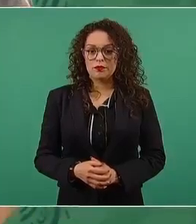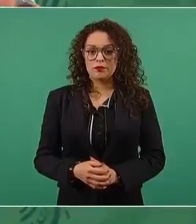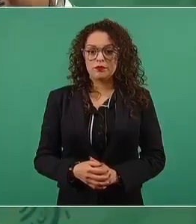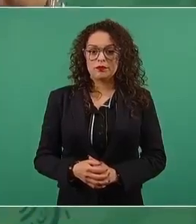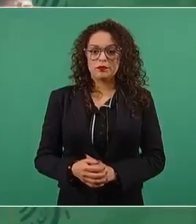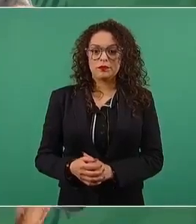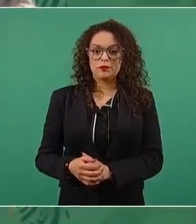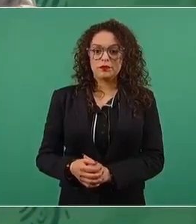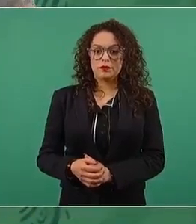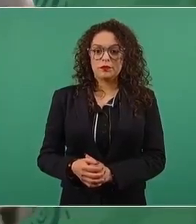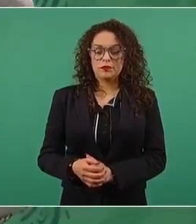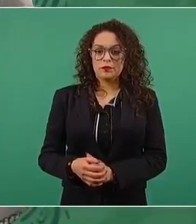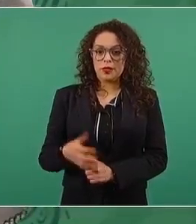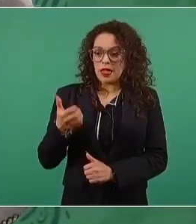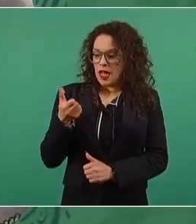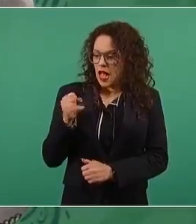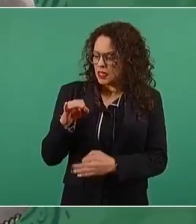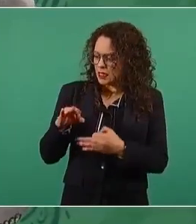en la parte histórica.